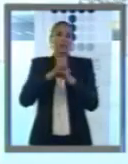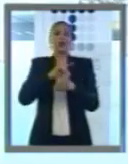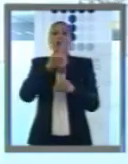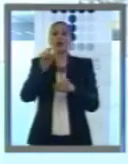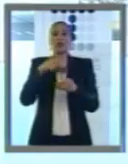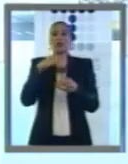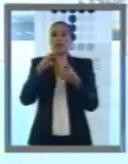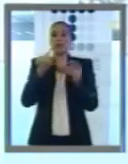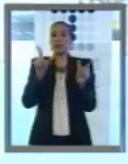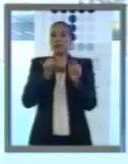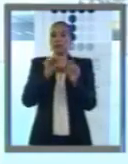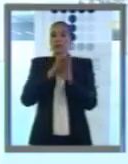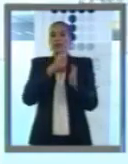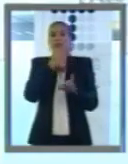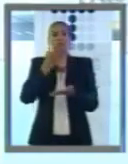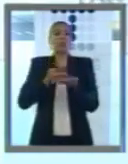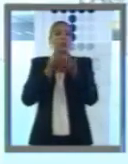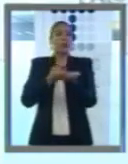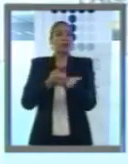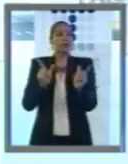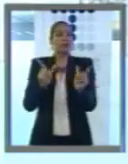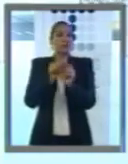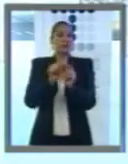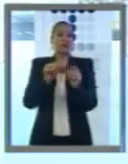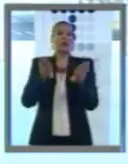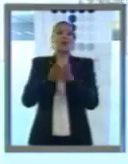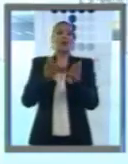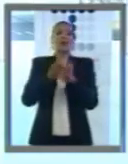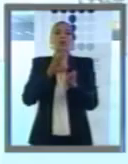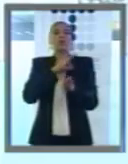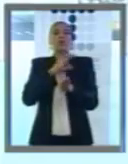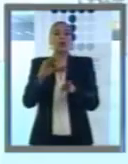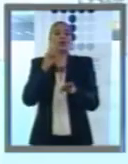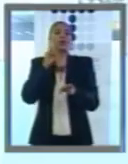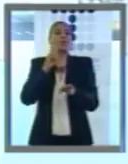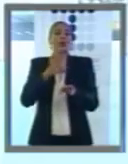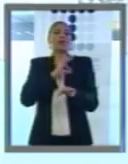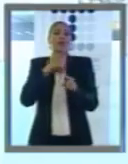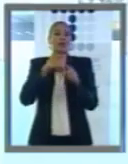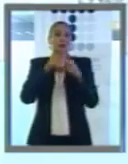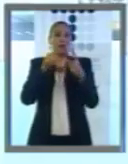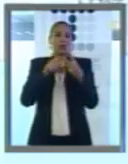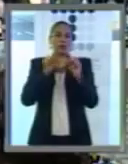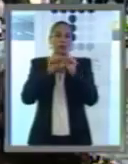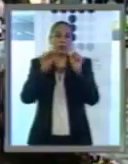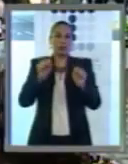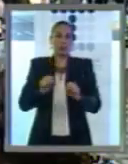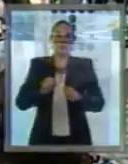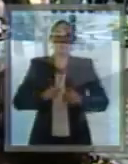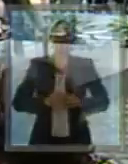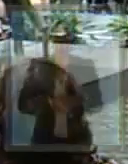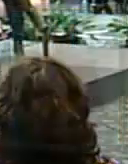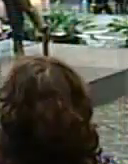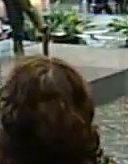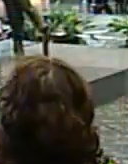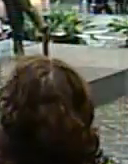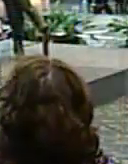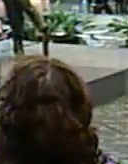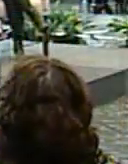intervención. Haré ya las propuestas concretas de cómo podría articularse estos dos sistemas.